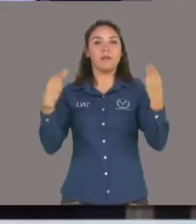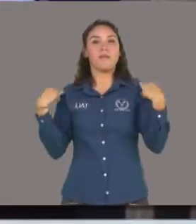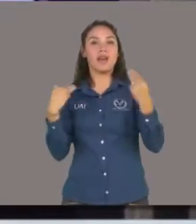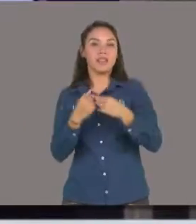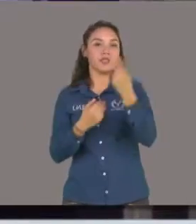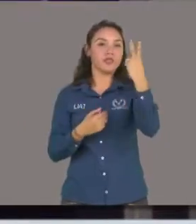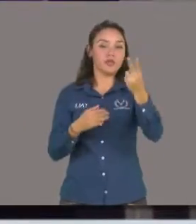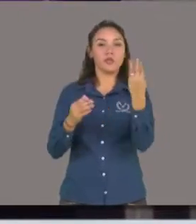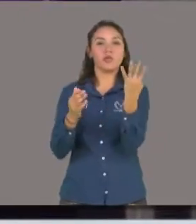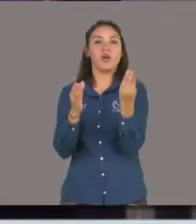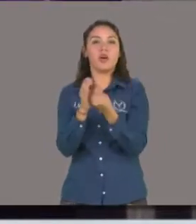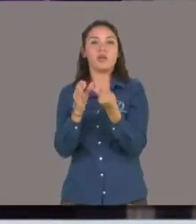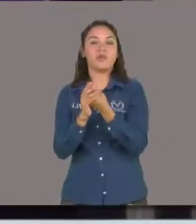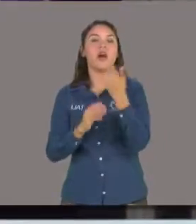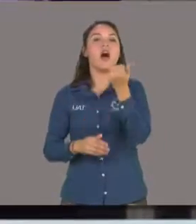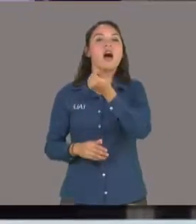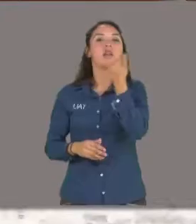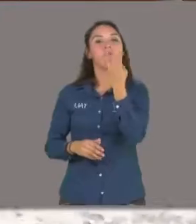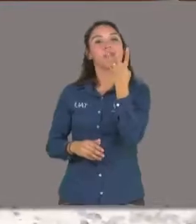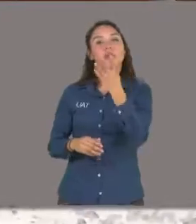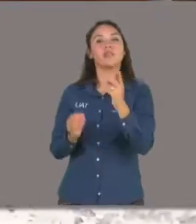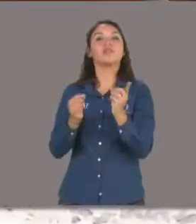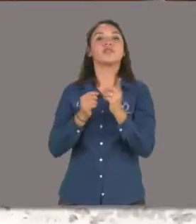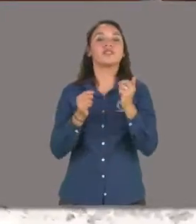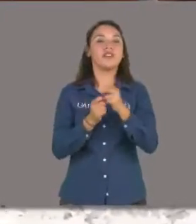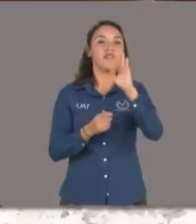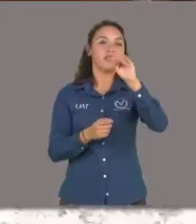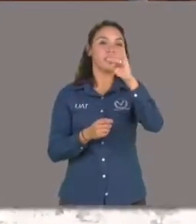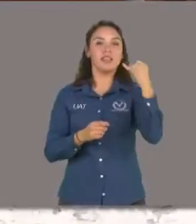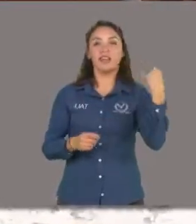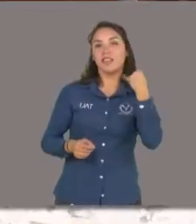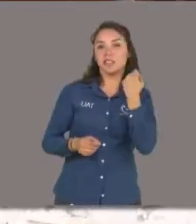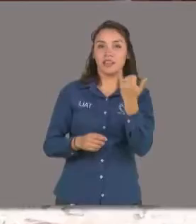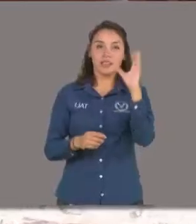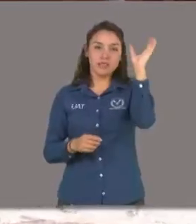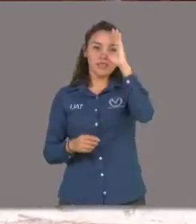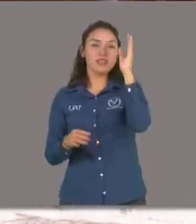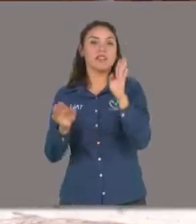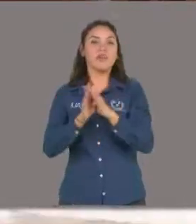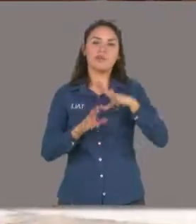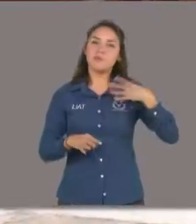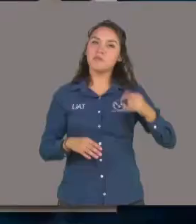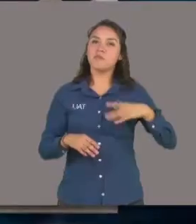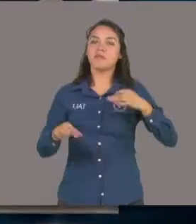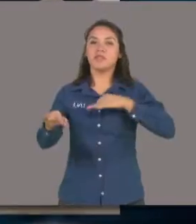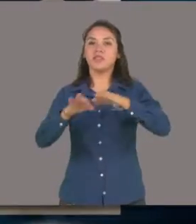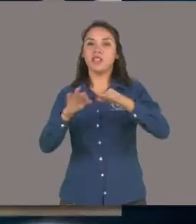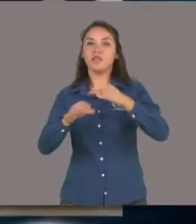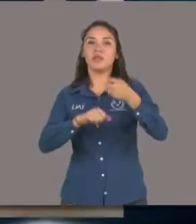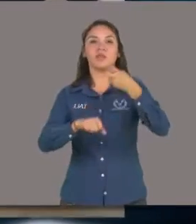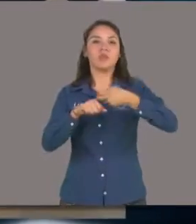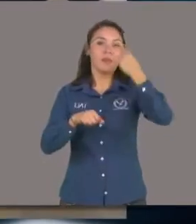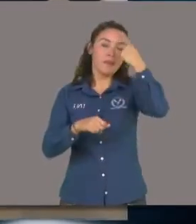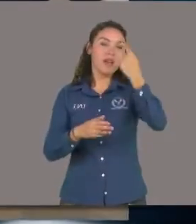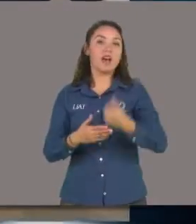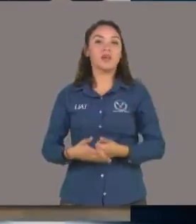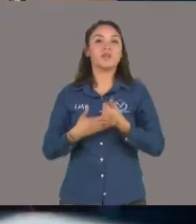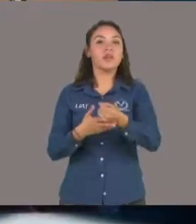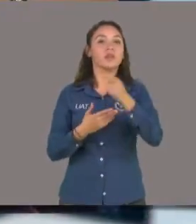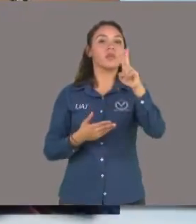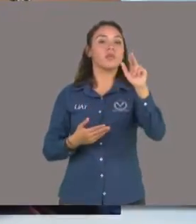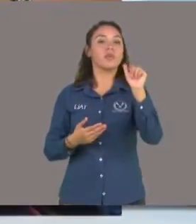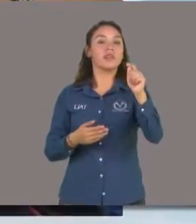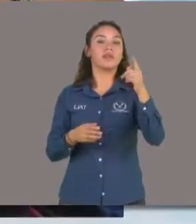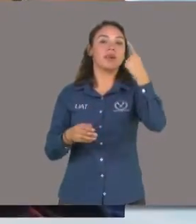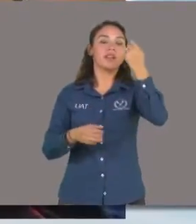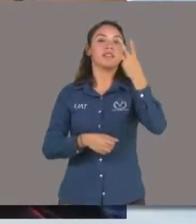profesores y cuatro alumnos miembros todos de la Facultad de Ingeniería y Ciencias, demuestra una vez más que el trabajo duro vuelve a rendir frutos para la UAT al